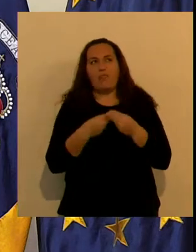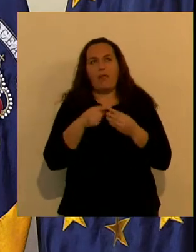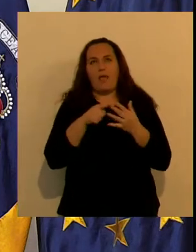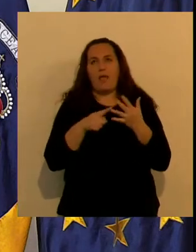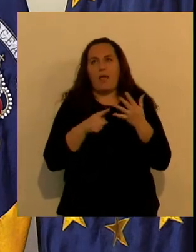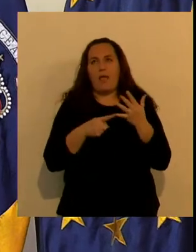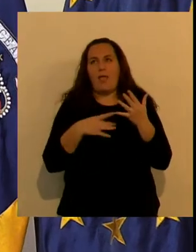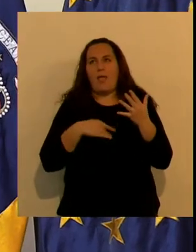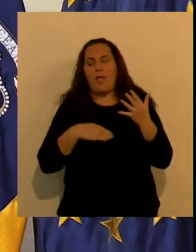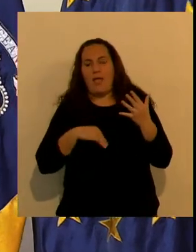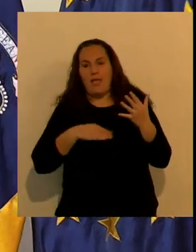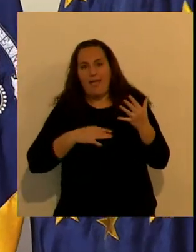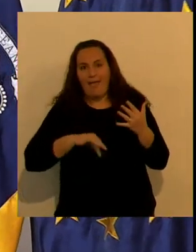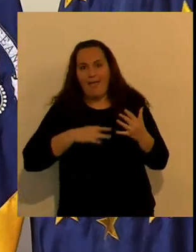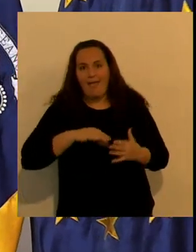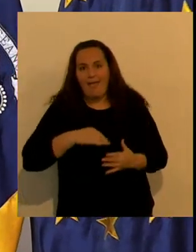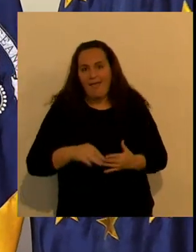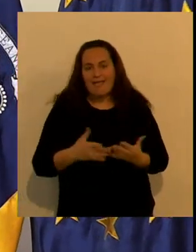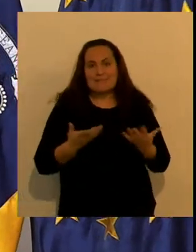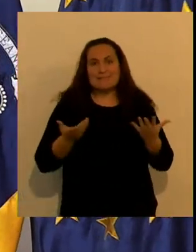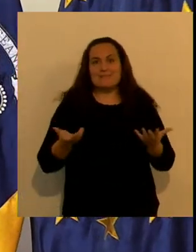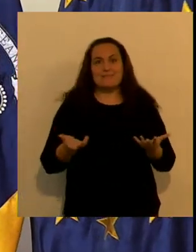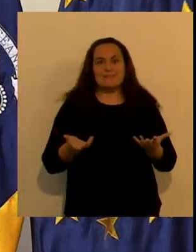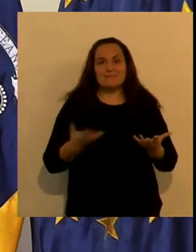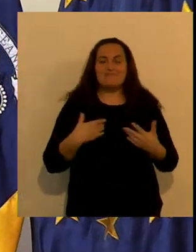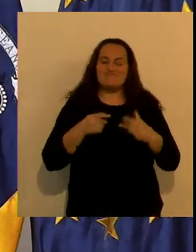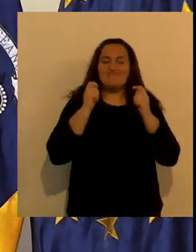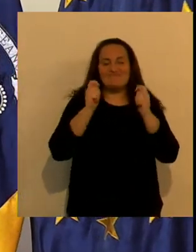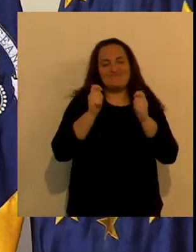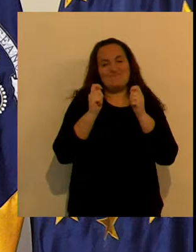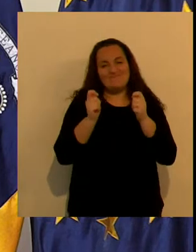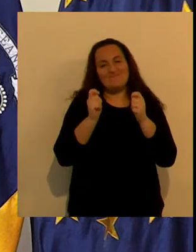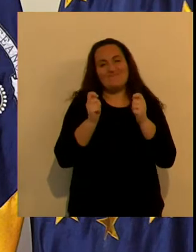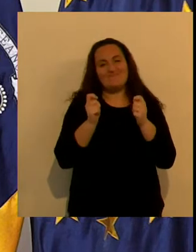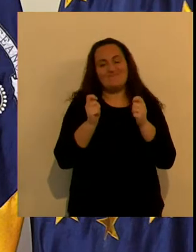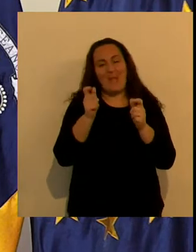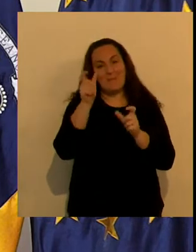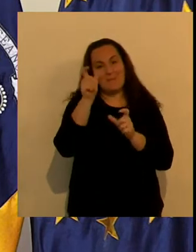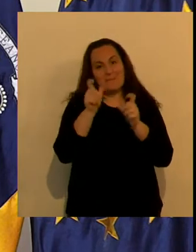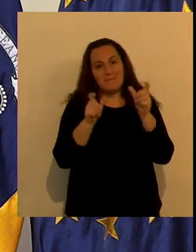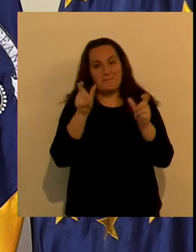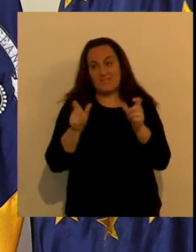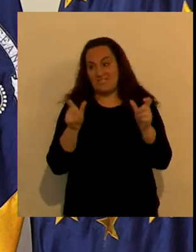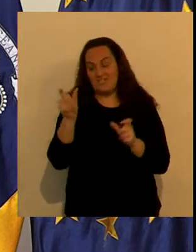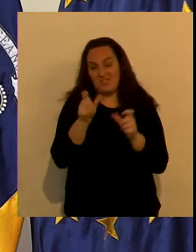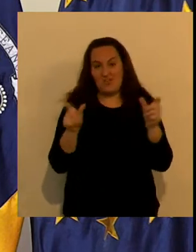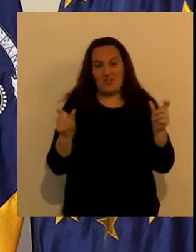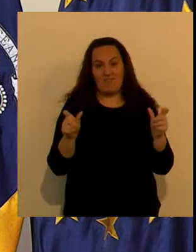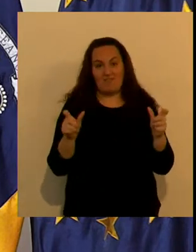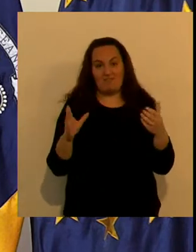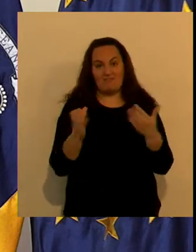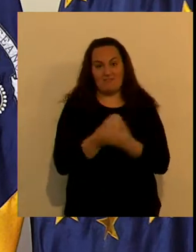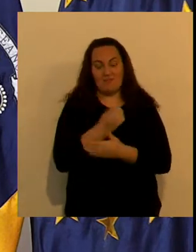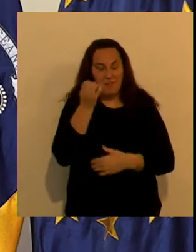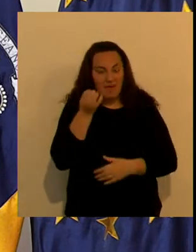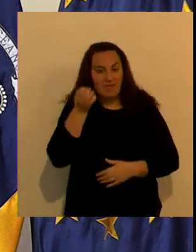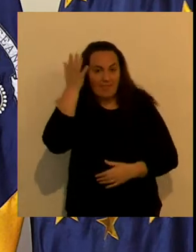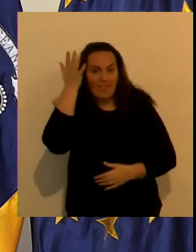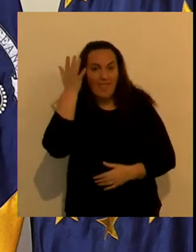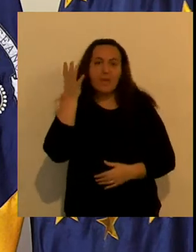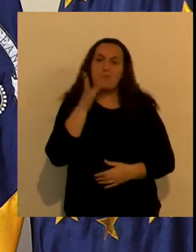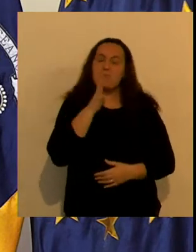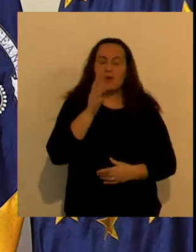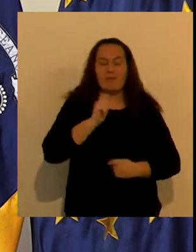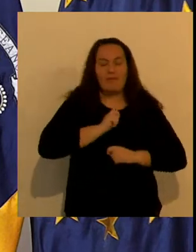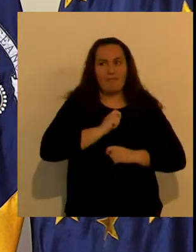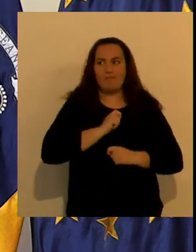que hacer otro. Pues felicito mucho a la persona o las personas que llegaron con esta idea, porque eso me